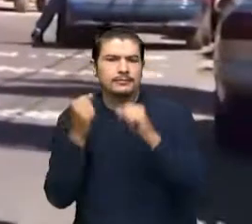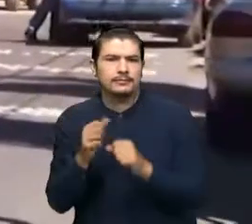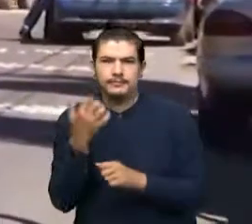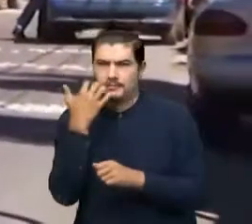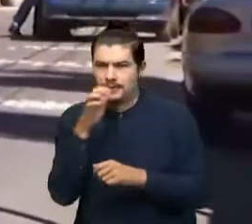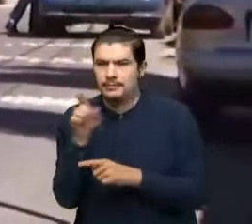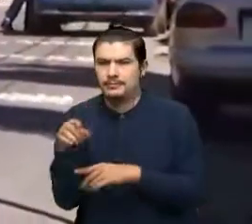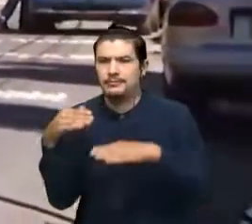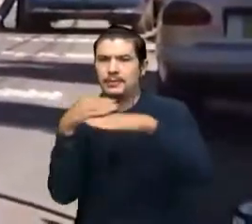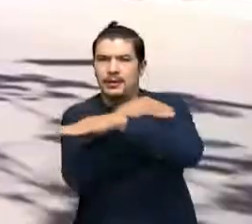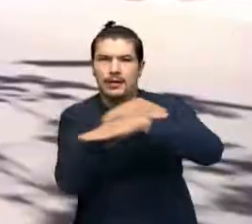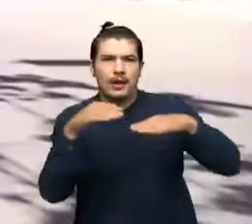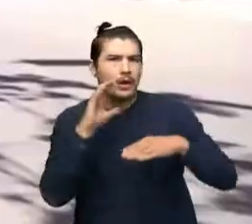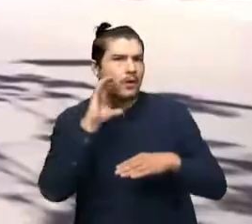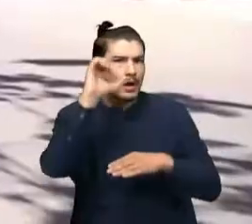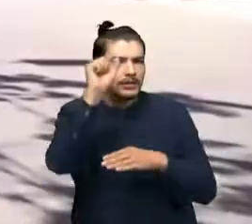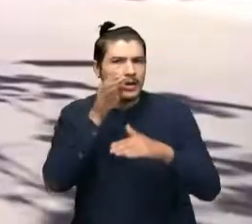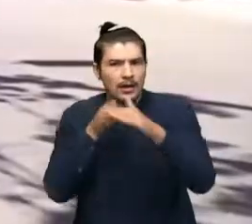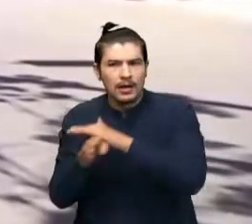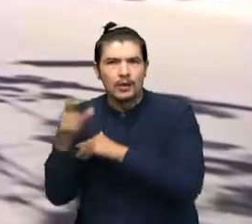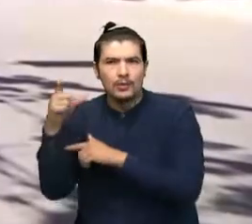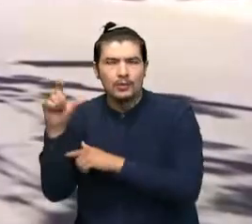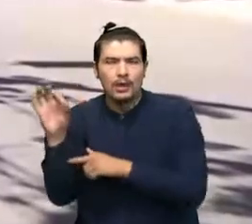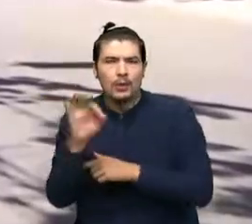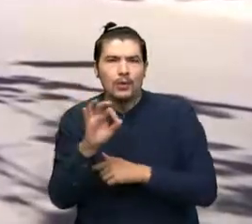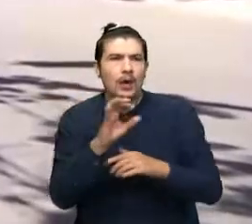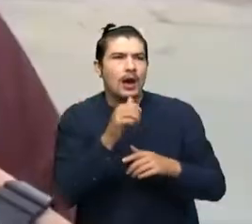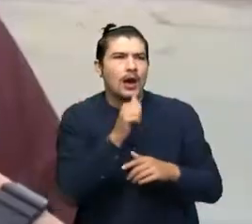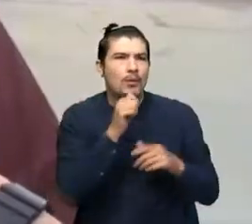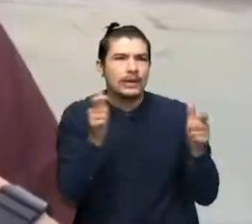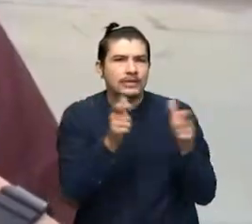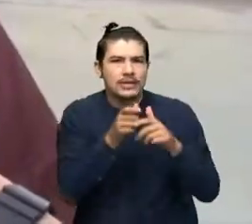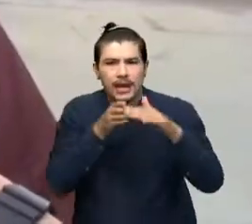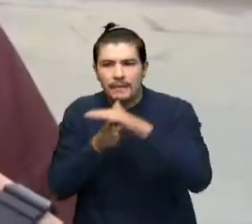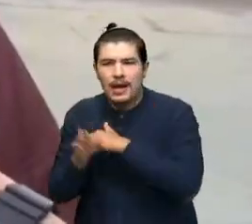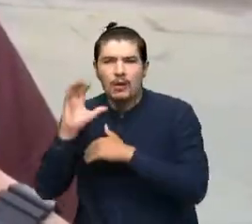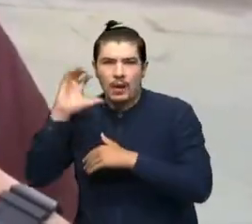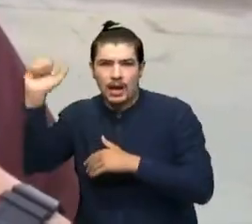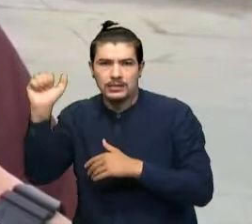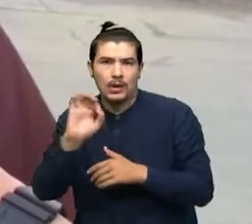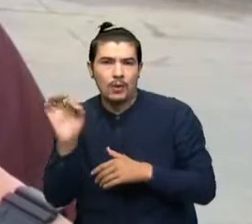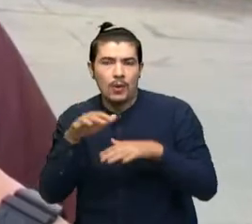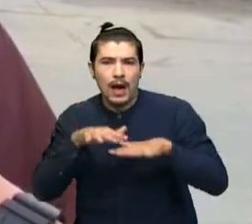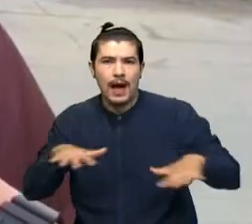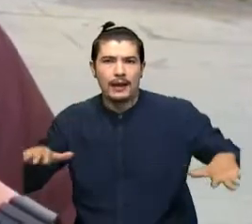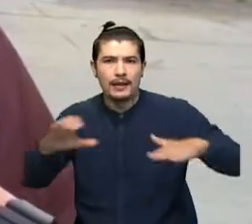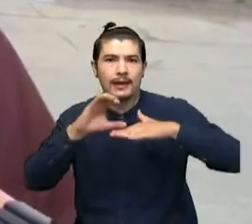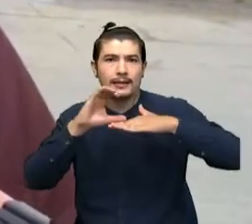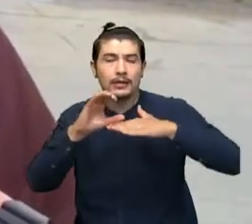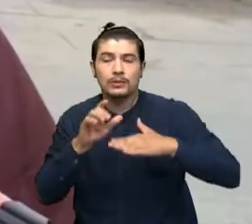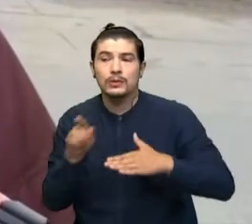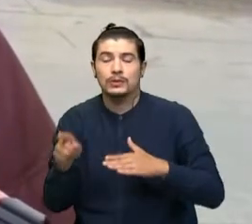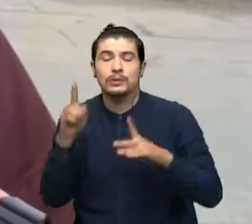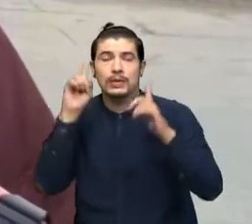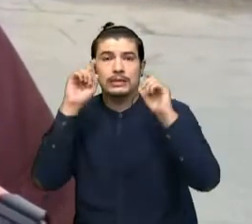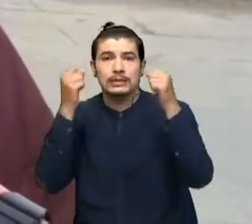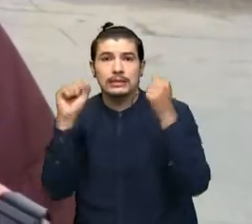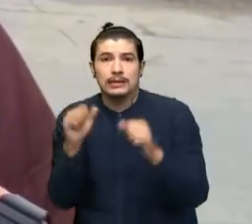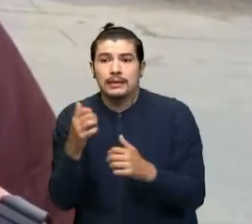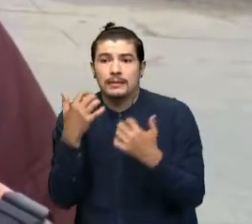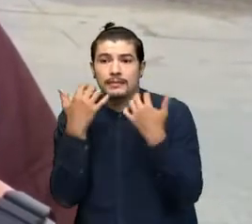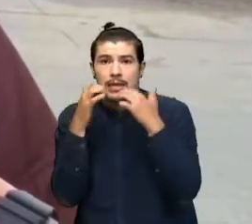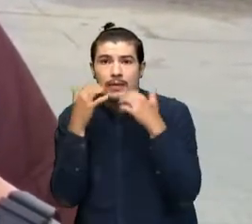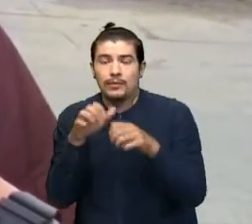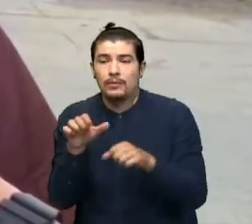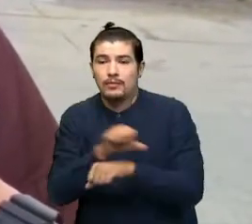rutas Ocaña-Cúcuta, Ocaña-Aguachica y la zona del Catatumbo. Eso pues genera traumatismo en todas las ciudades y más en